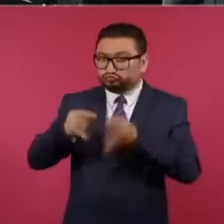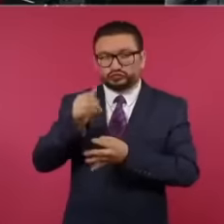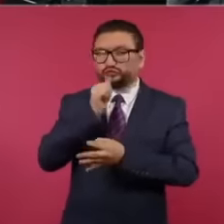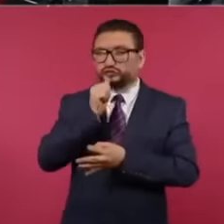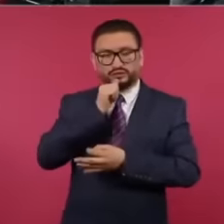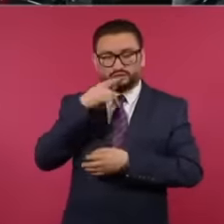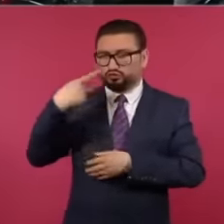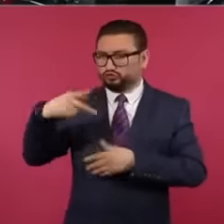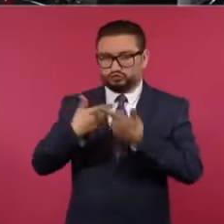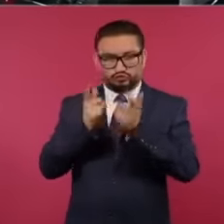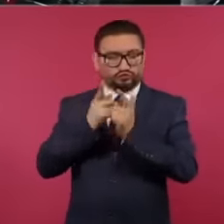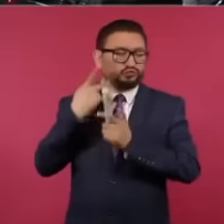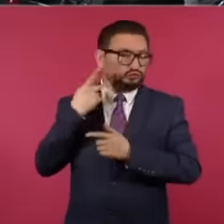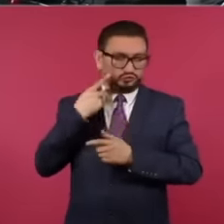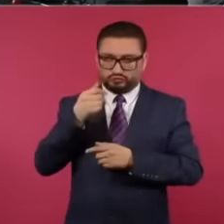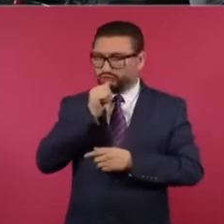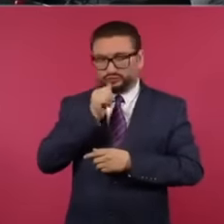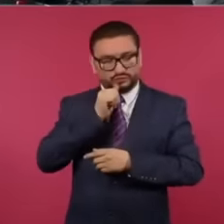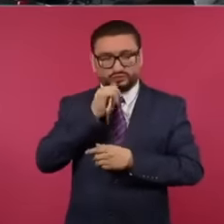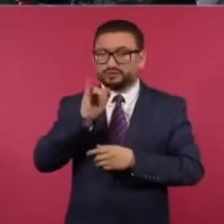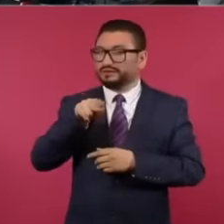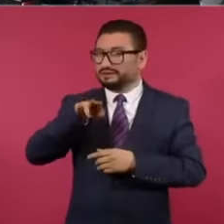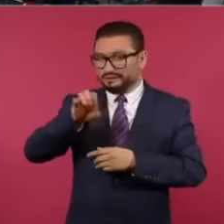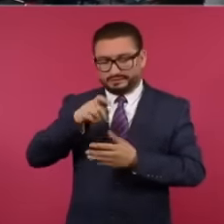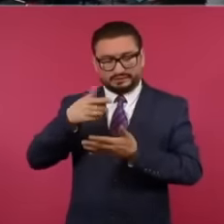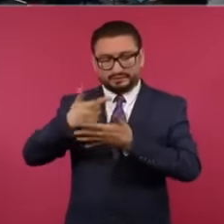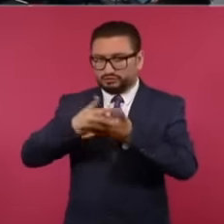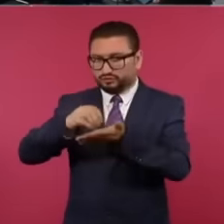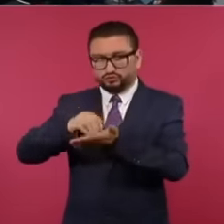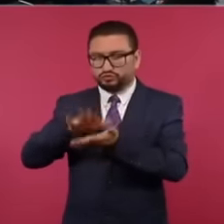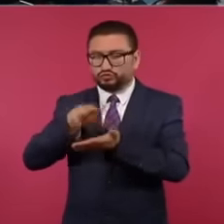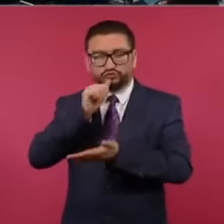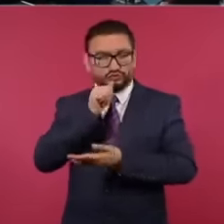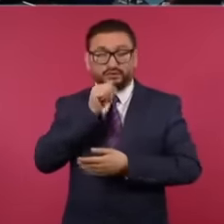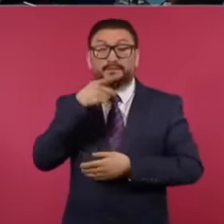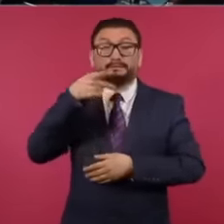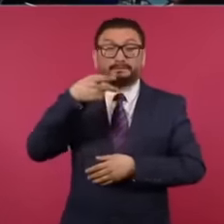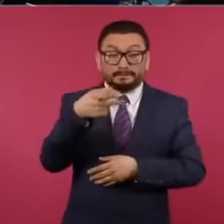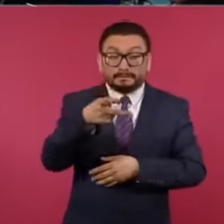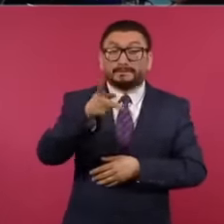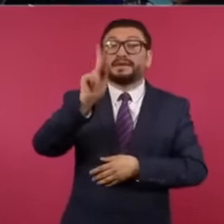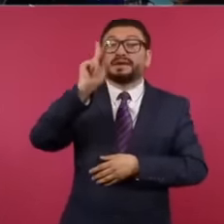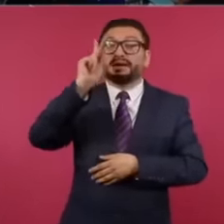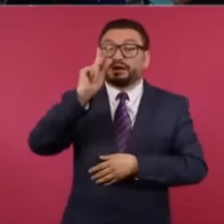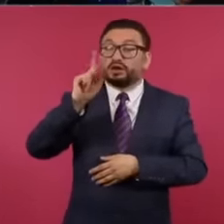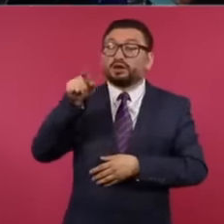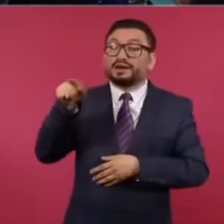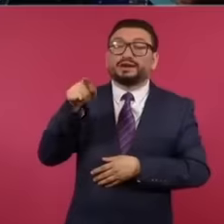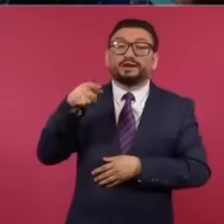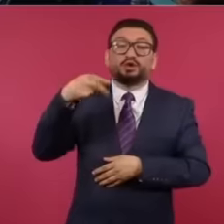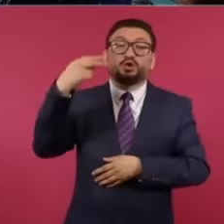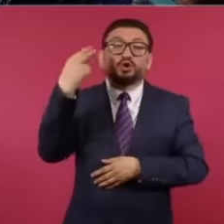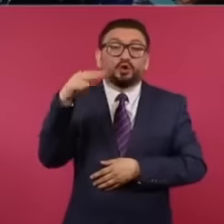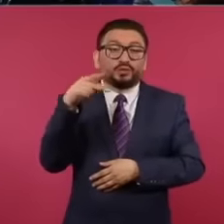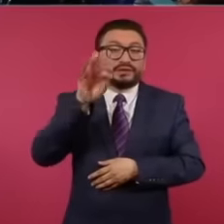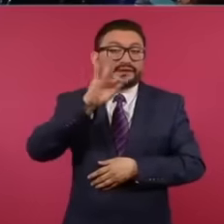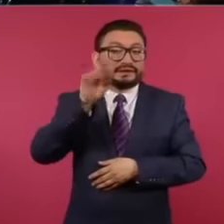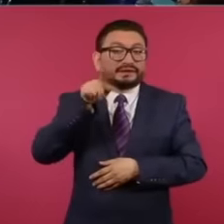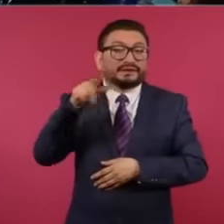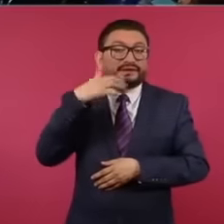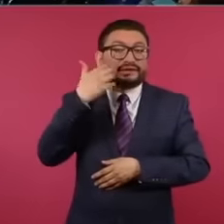sus partidos ni ante el INE, pero que en algún momento fueron mencionados para un cargo o ellos